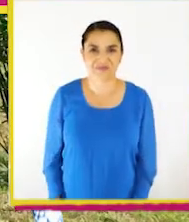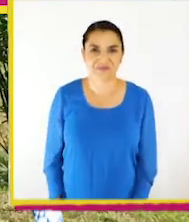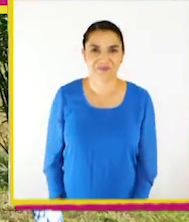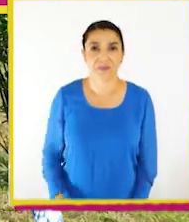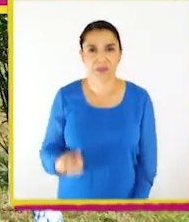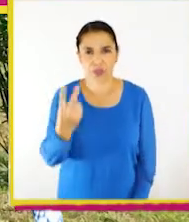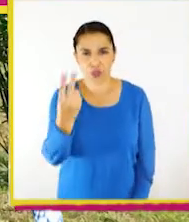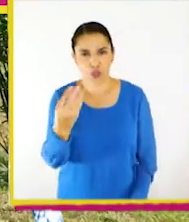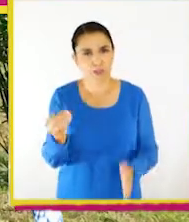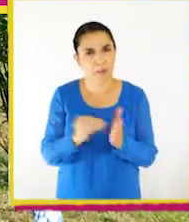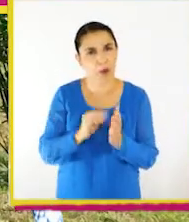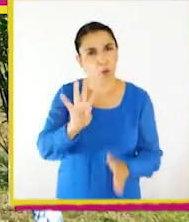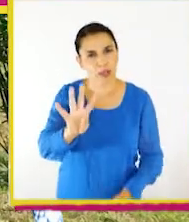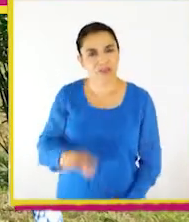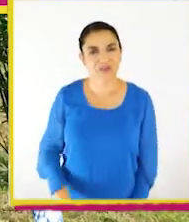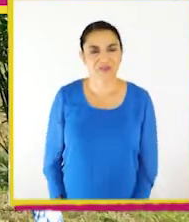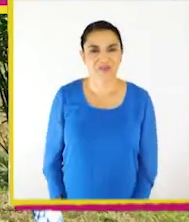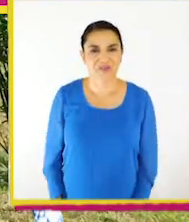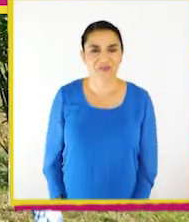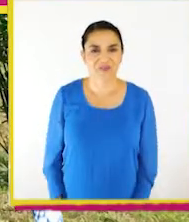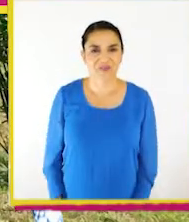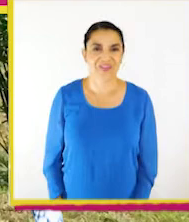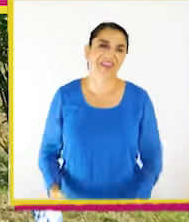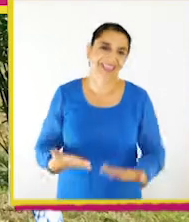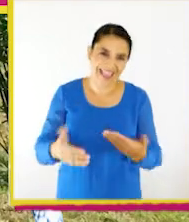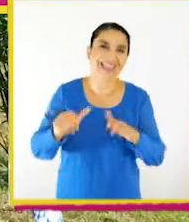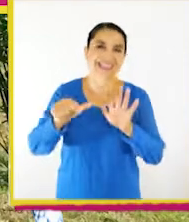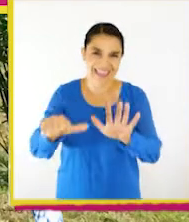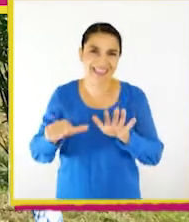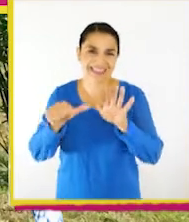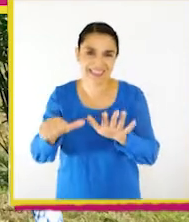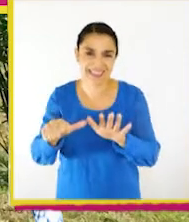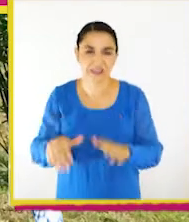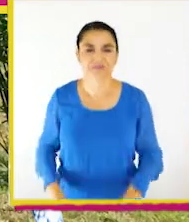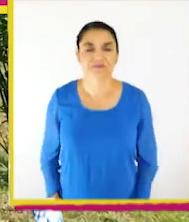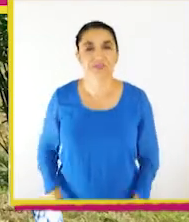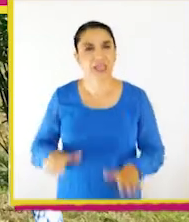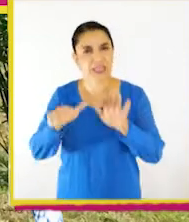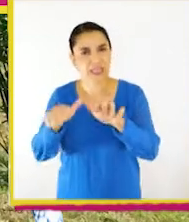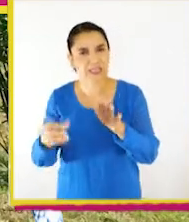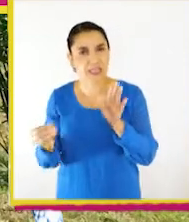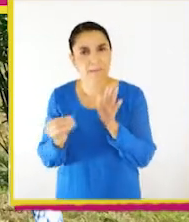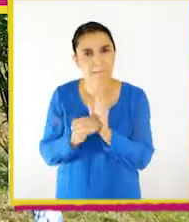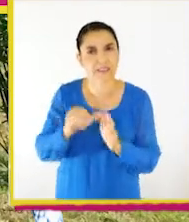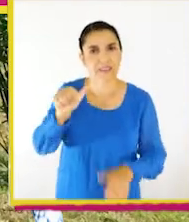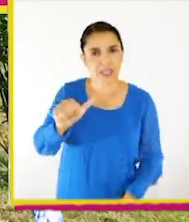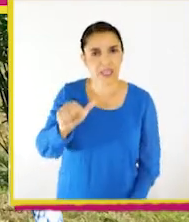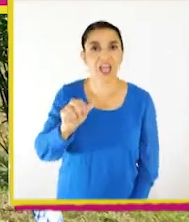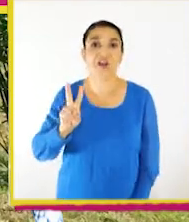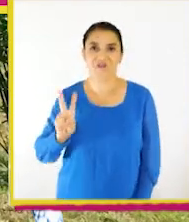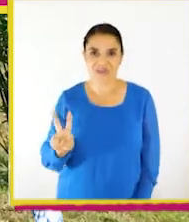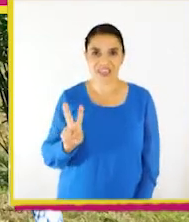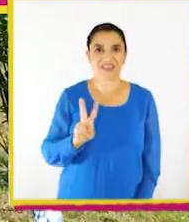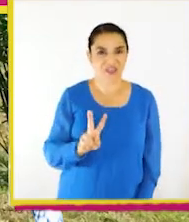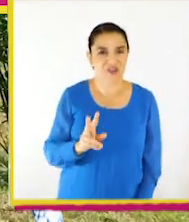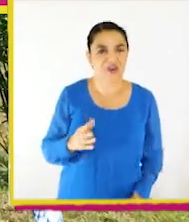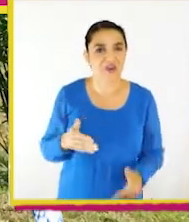12. ¿Y 12 más 4? Es 16. ¿Y 16 más 6? Es